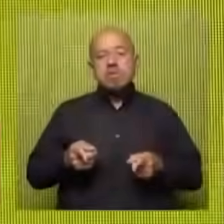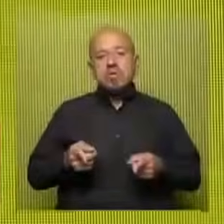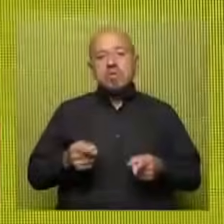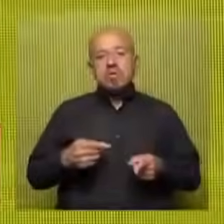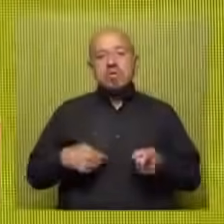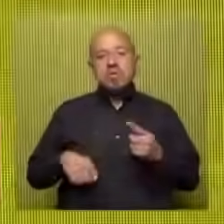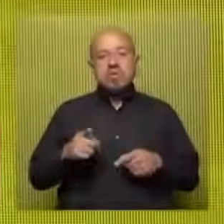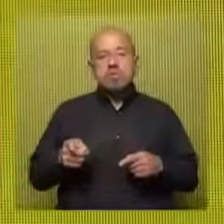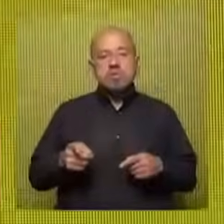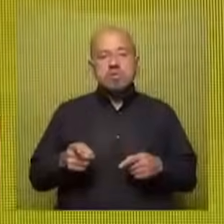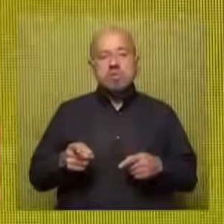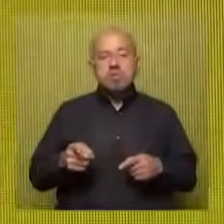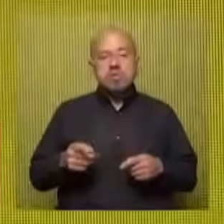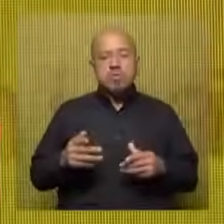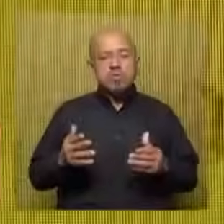y tiene que ver con